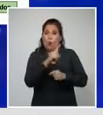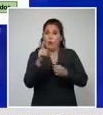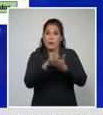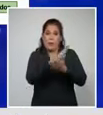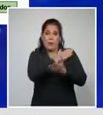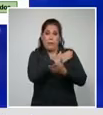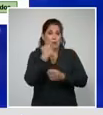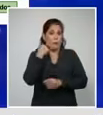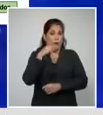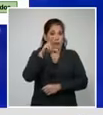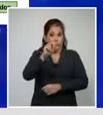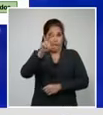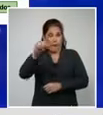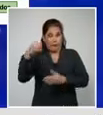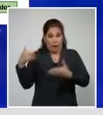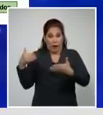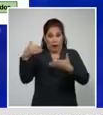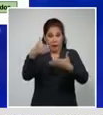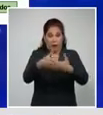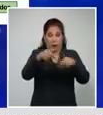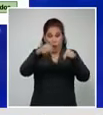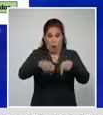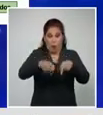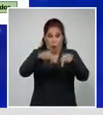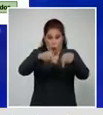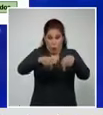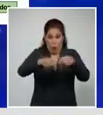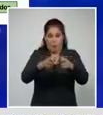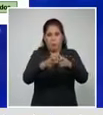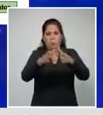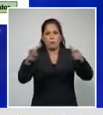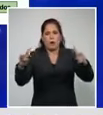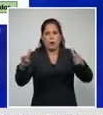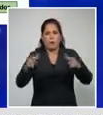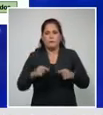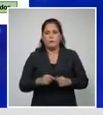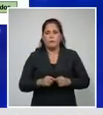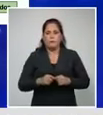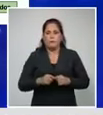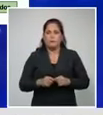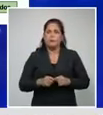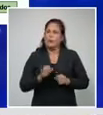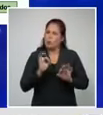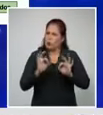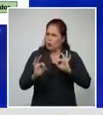curva que es ascendente. Por lo tanto, mucho riesgo.